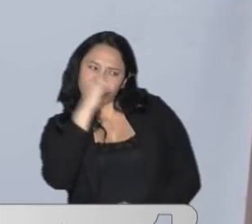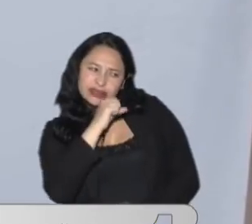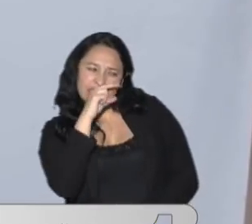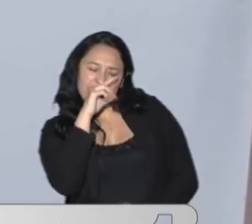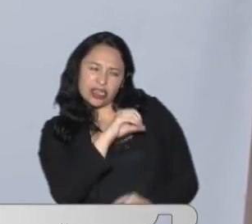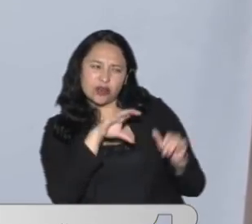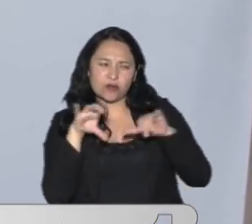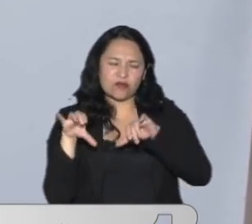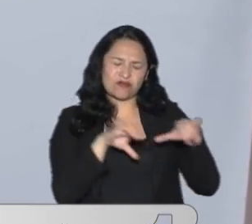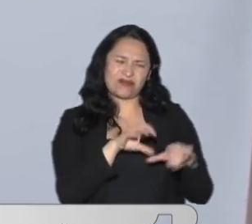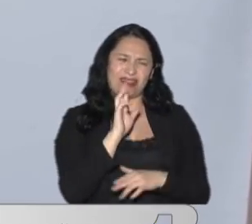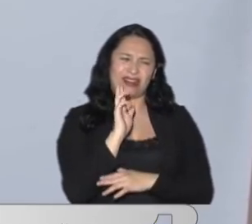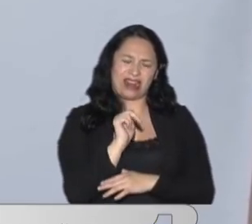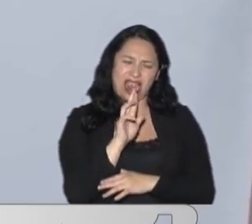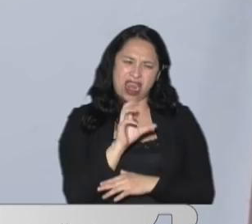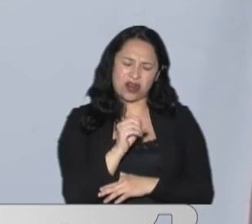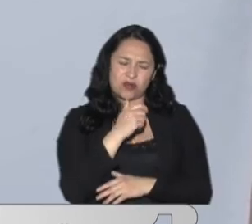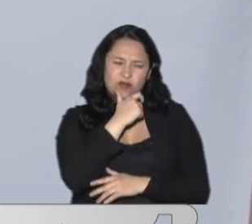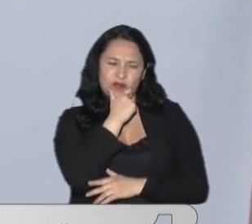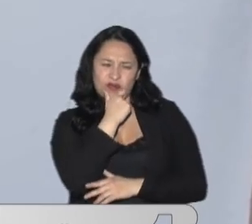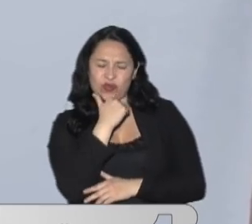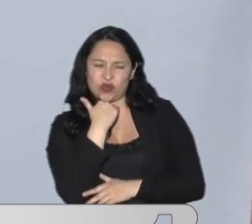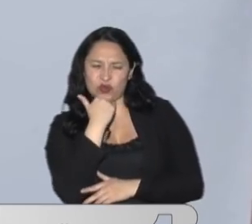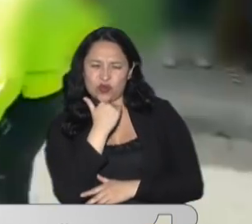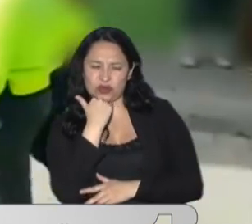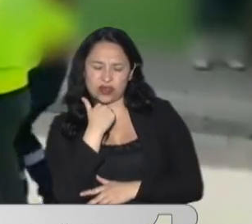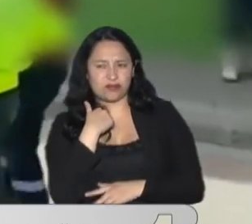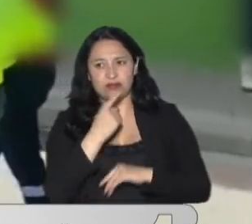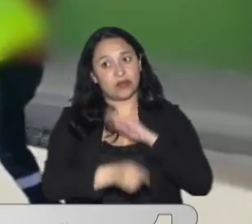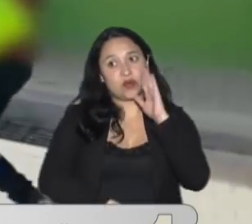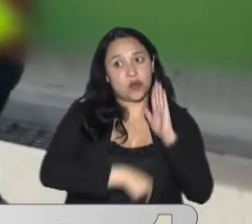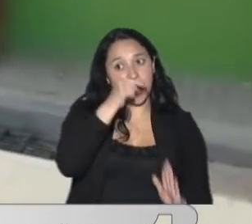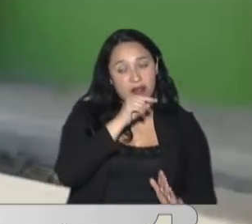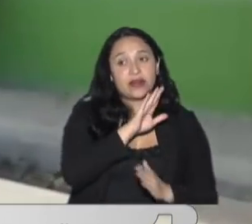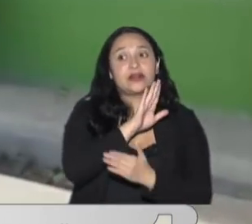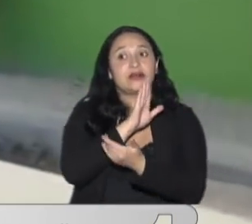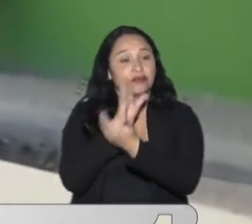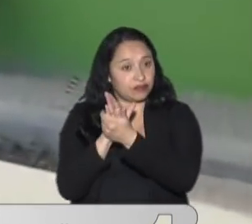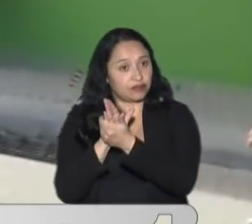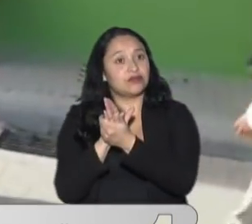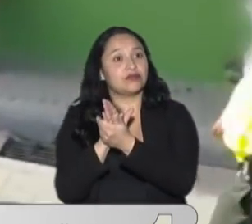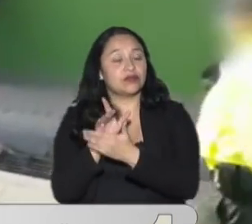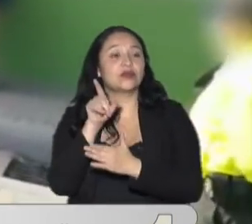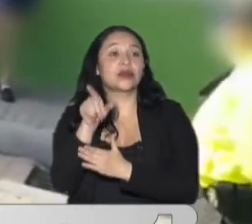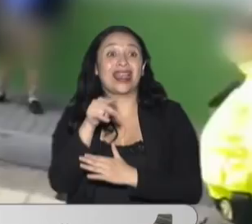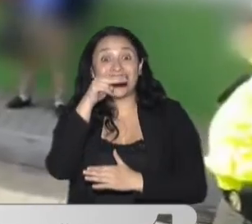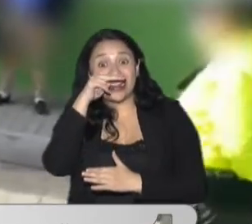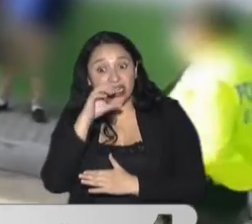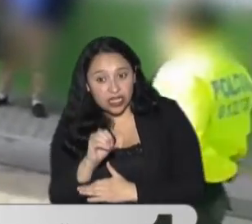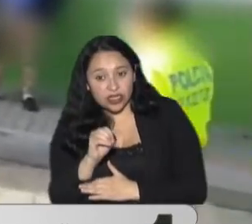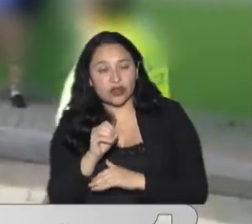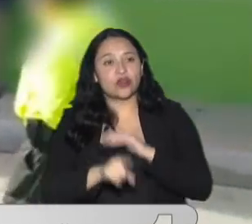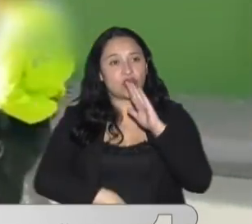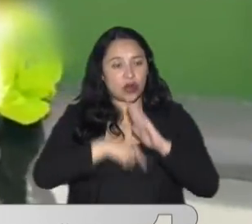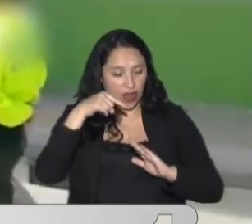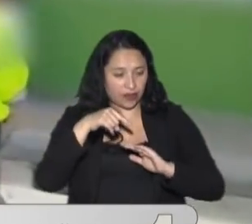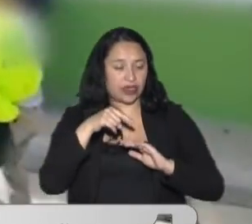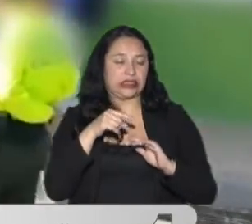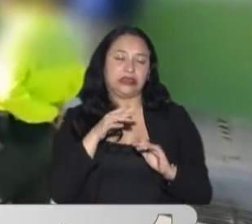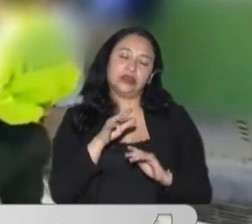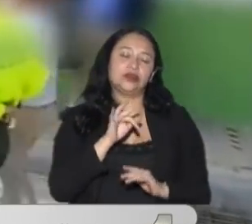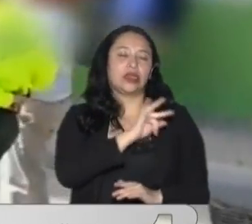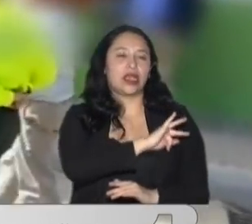comportamiento extraño en el niño y ante su sospecha acudió a las autoridades. El menor tuvo que ser sometido a tratamiento psiquiátrico y, según